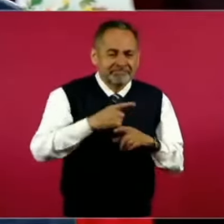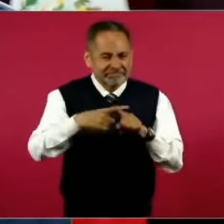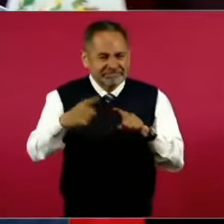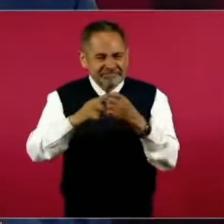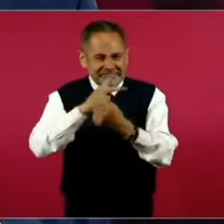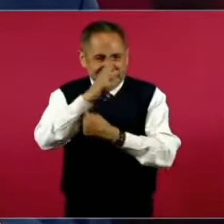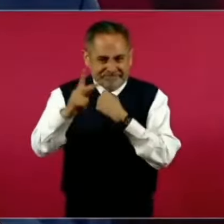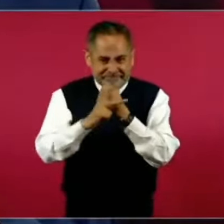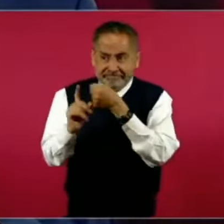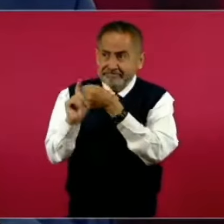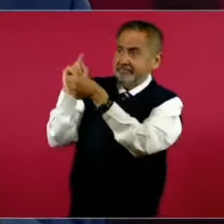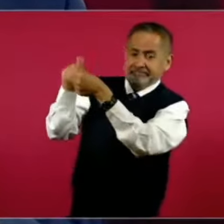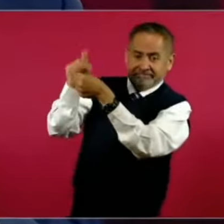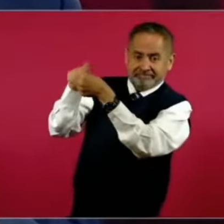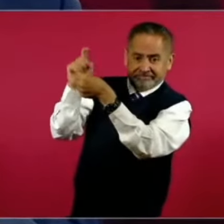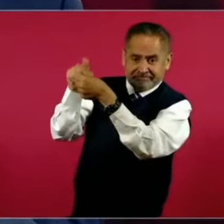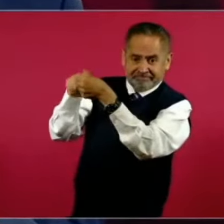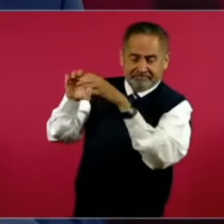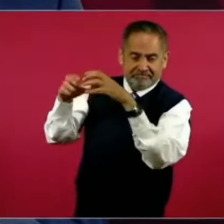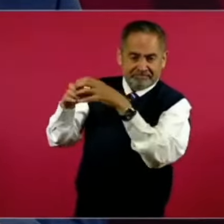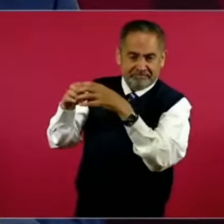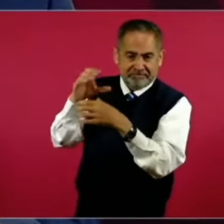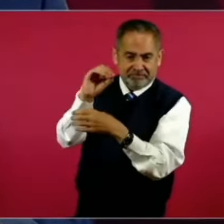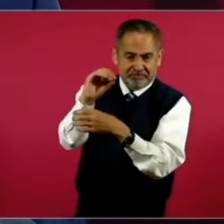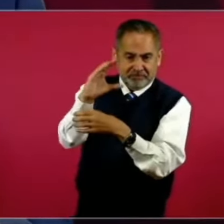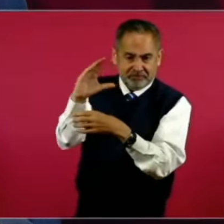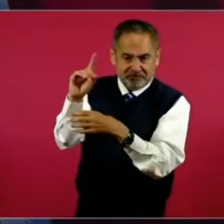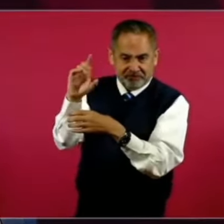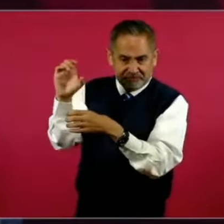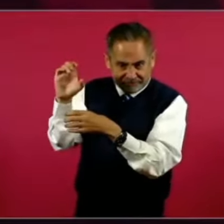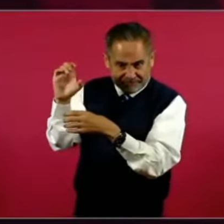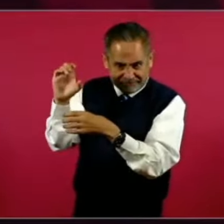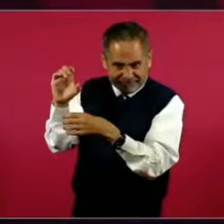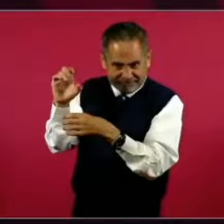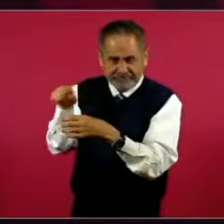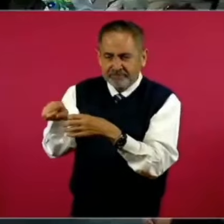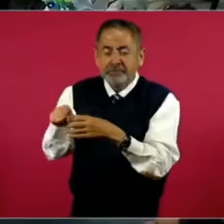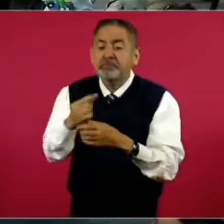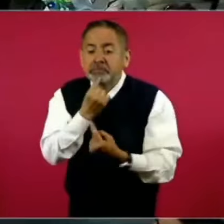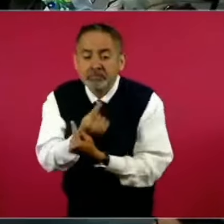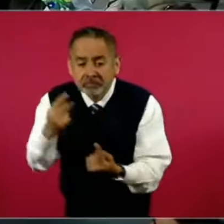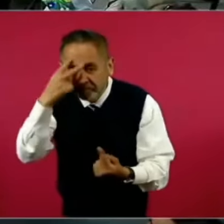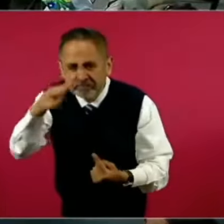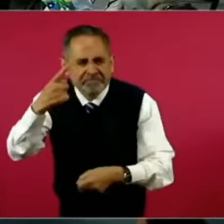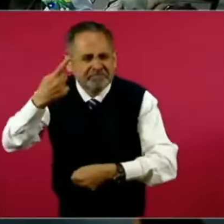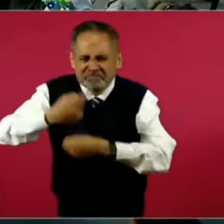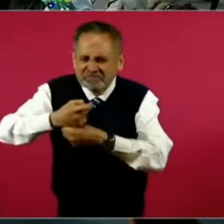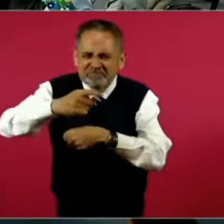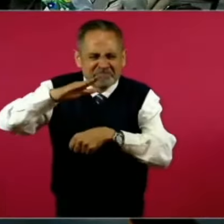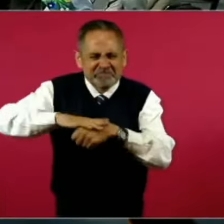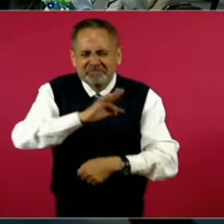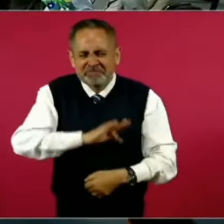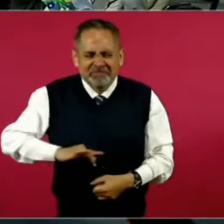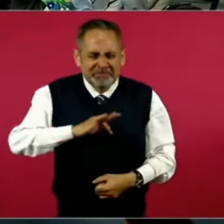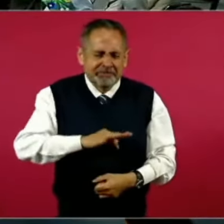países miembros de esta organización económica. A ver si está por ahí